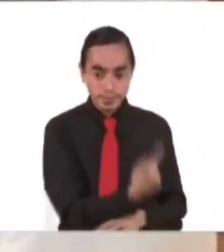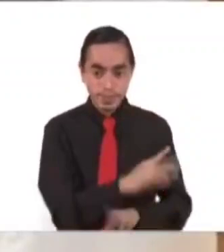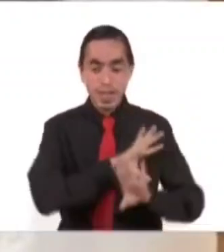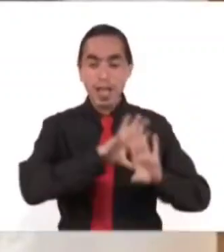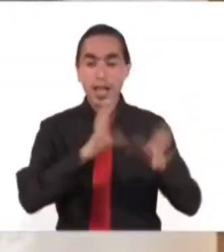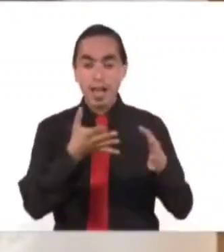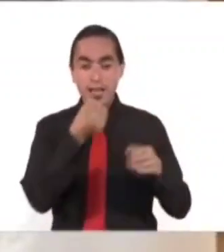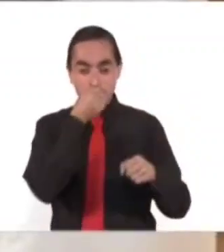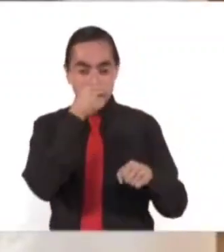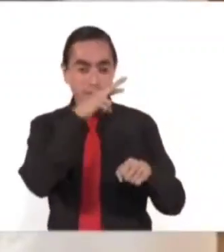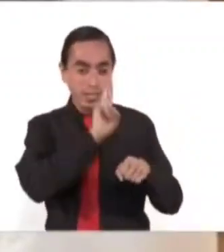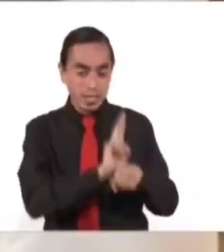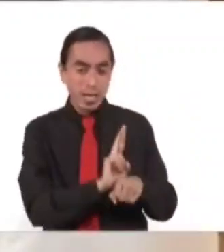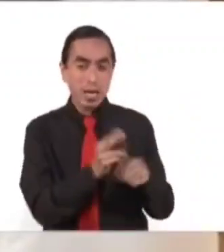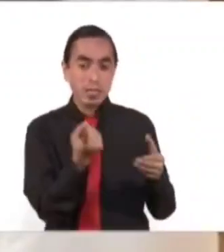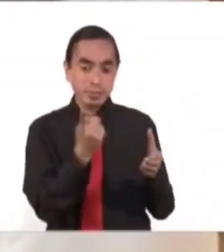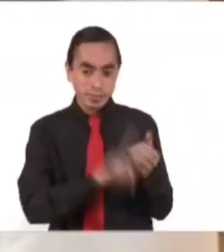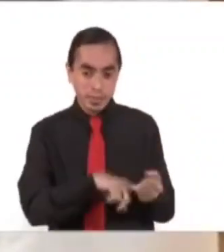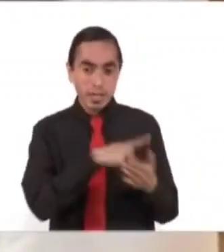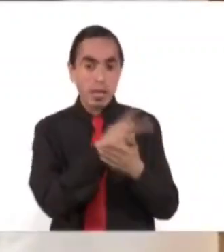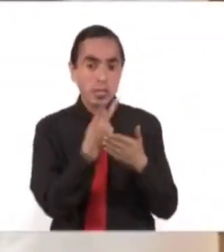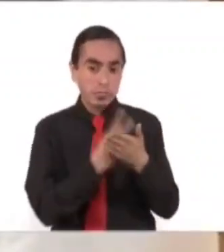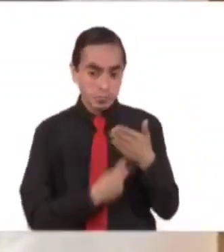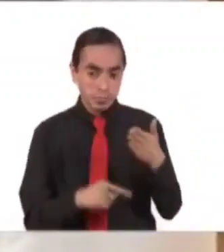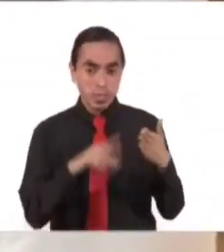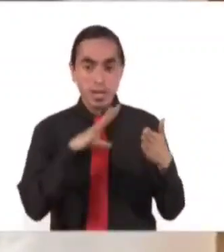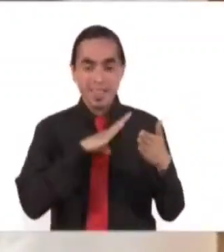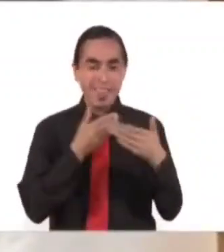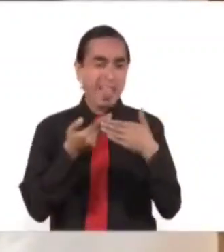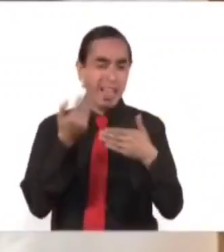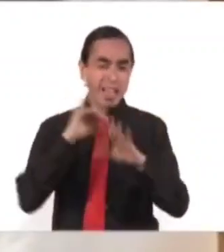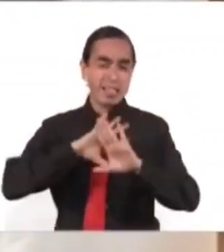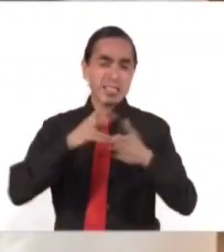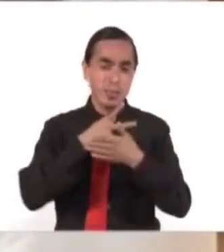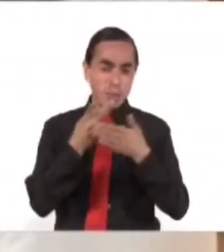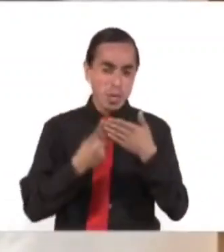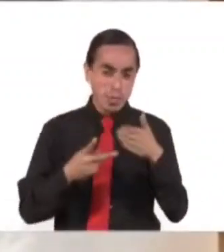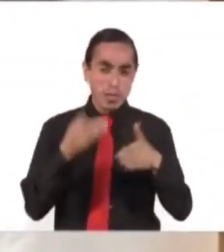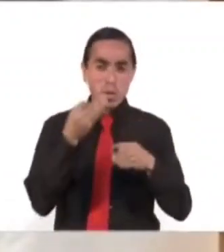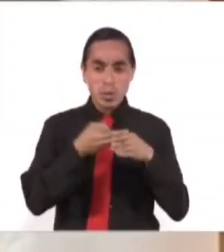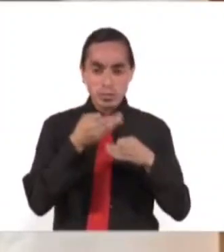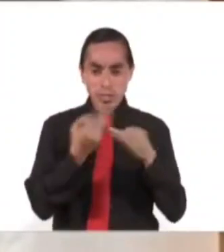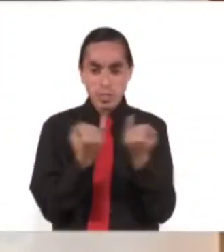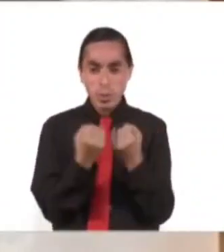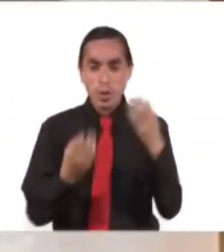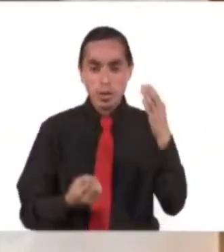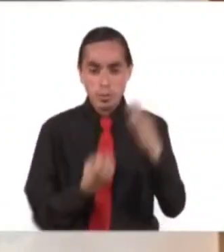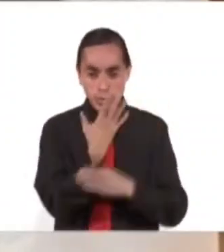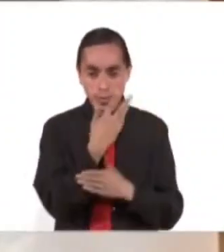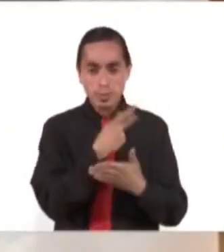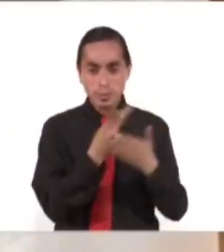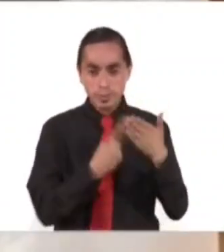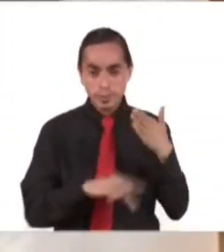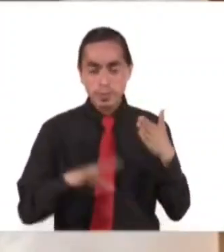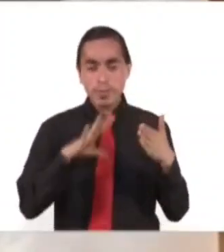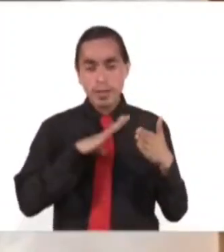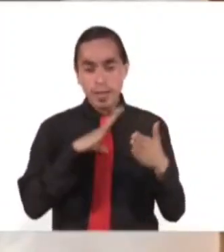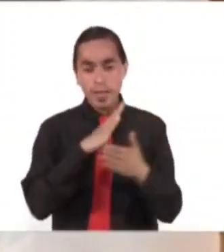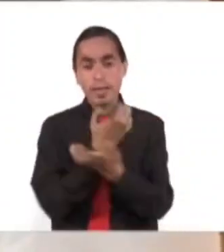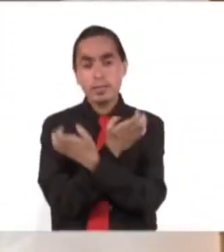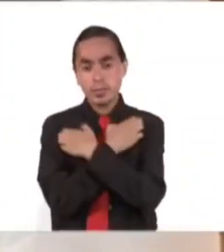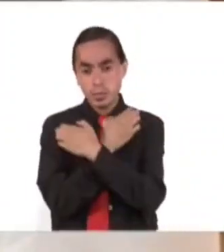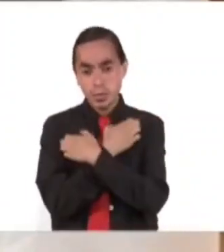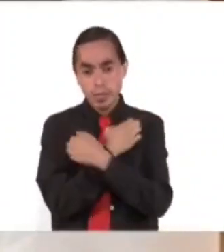programas, ha tenido y sigue teniendo, y además ya tenemos programas nuevos. Desde la